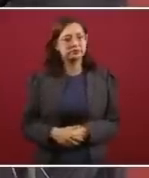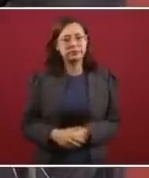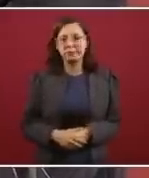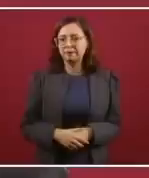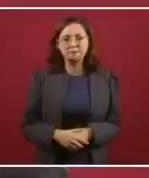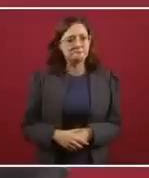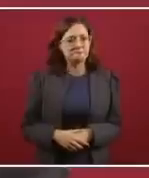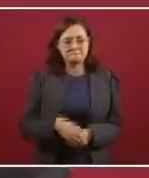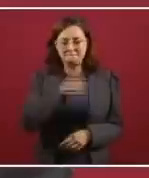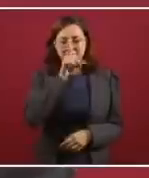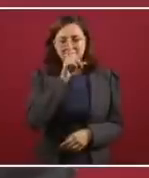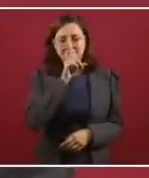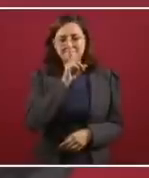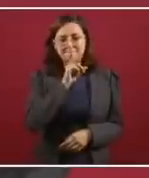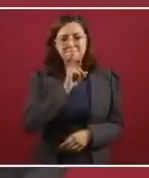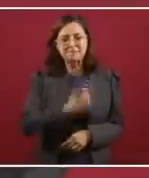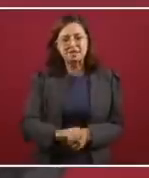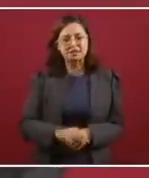farsantes,